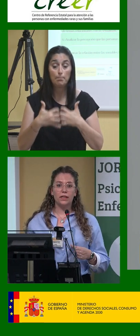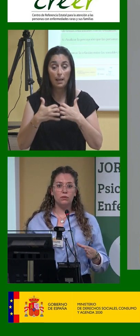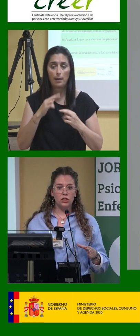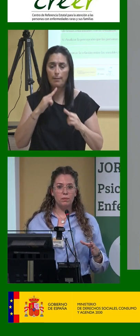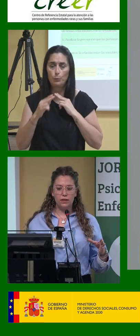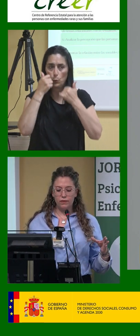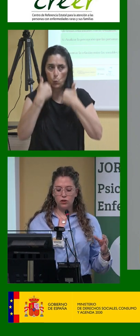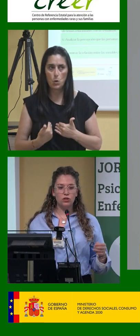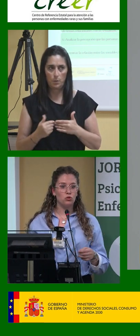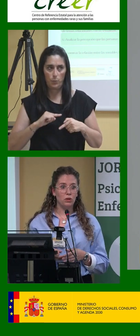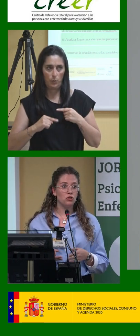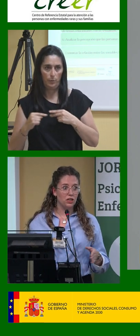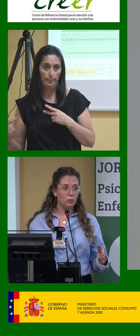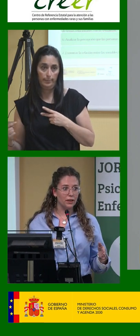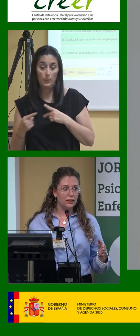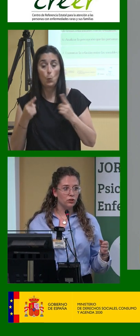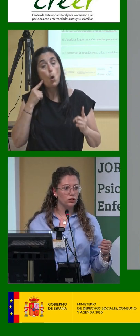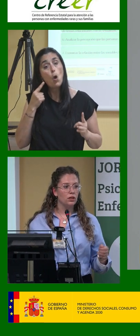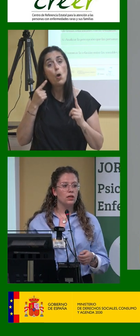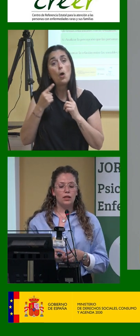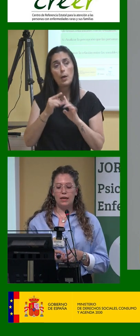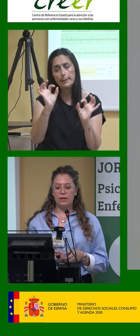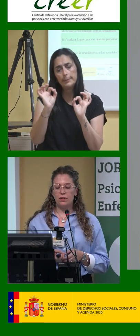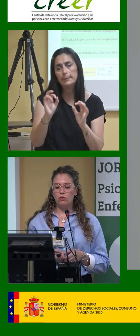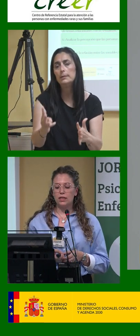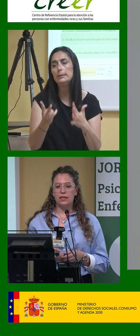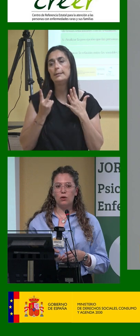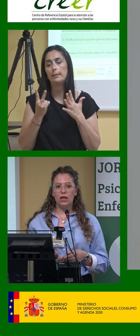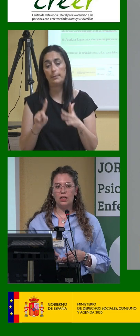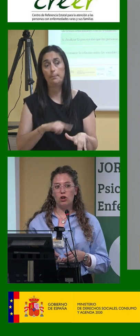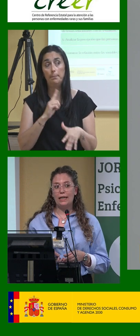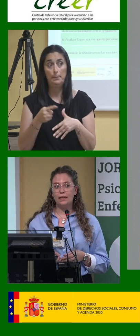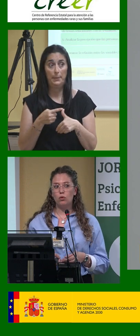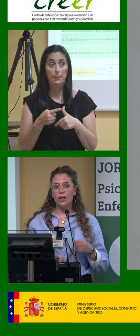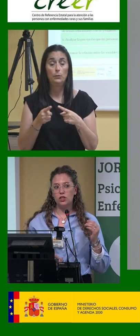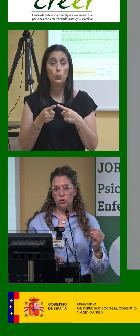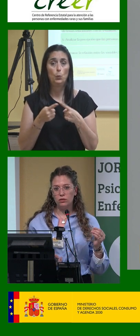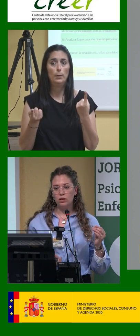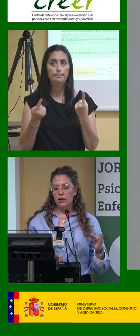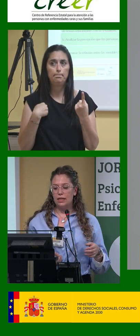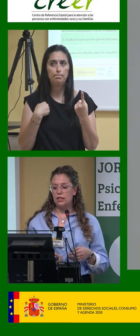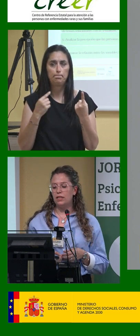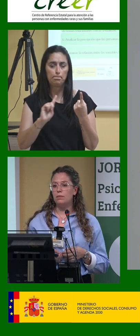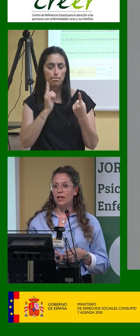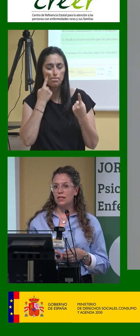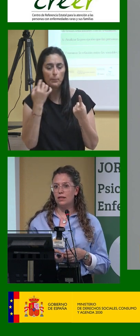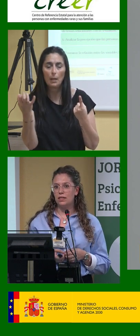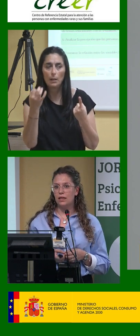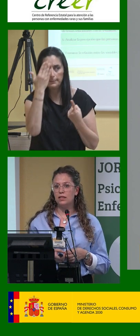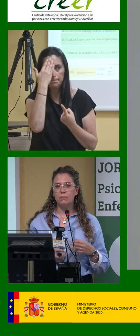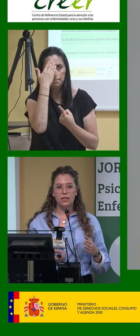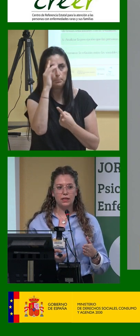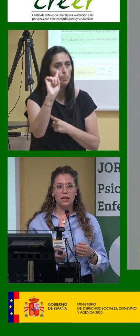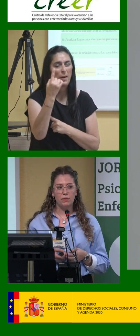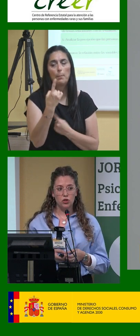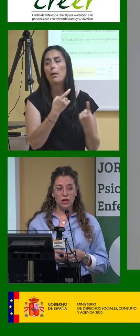Como objetivos específicos, tuvimos 7 objetivos. En primer lugar, sería localizar cuáles son esas principales